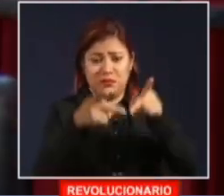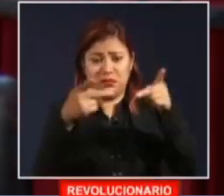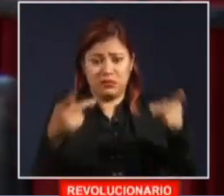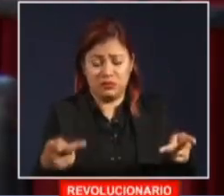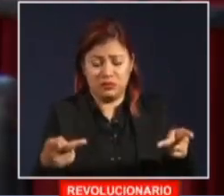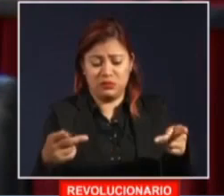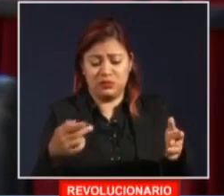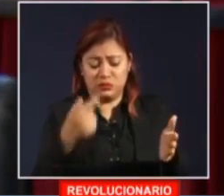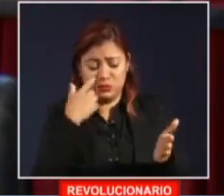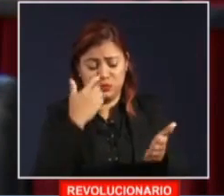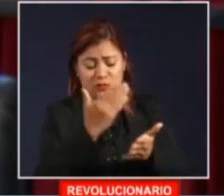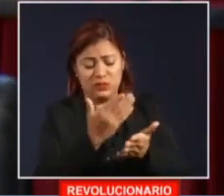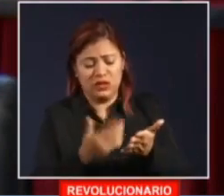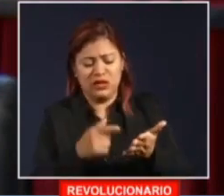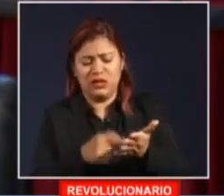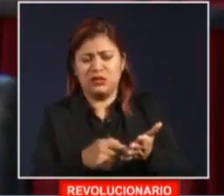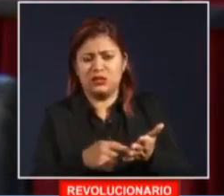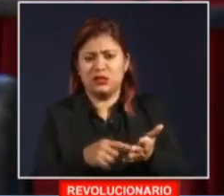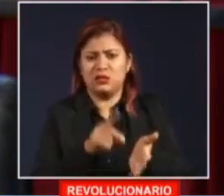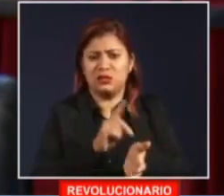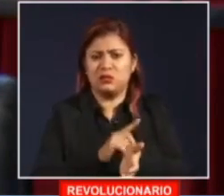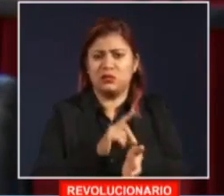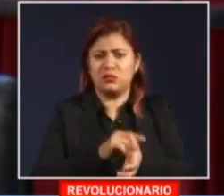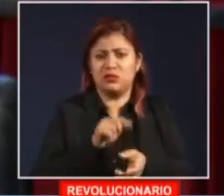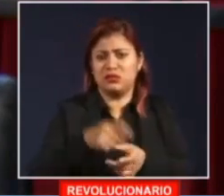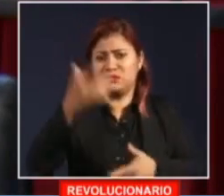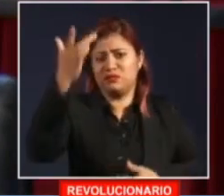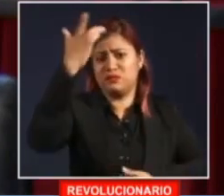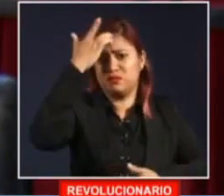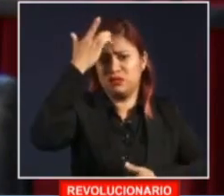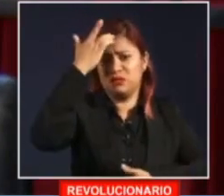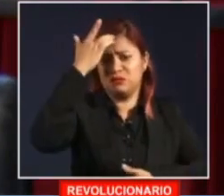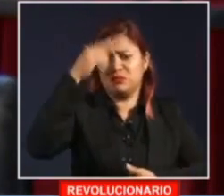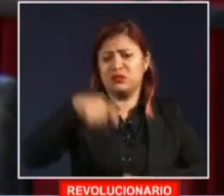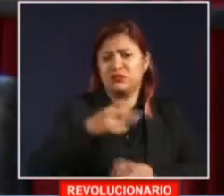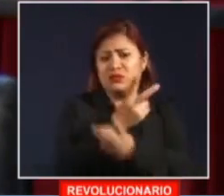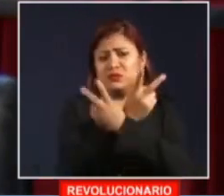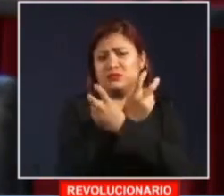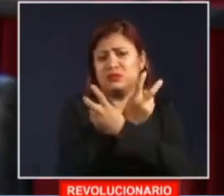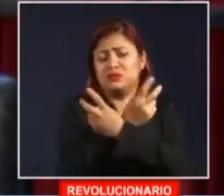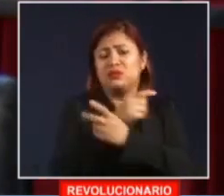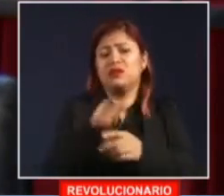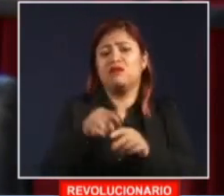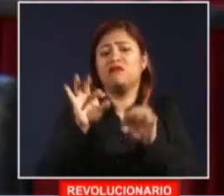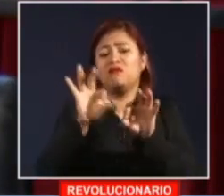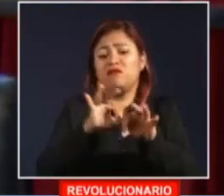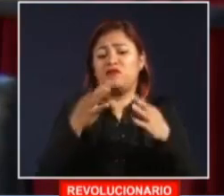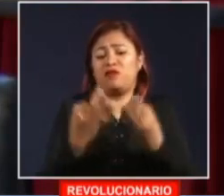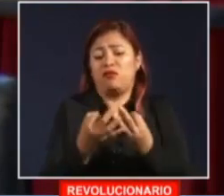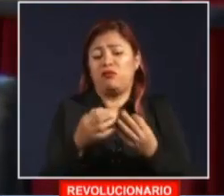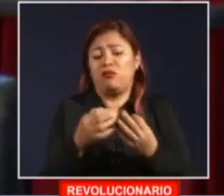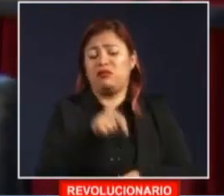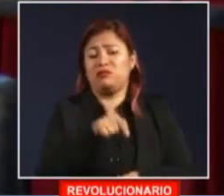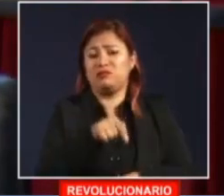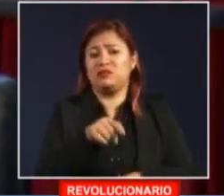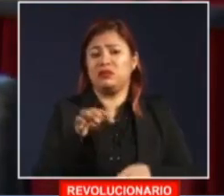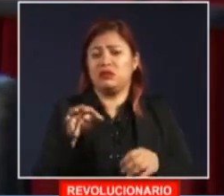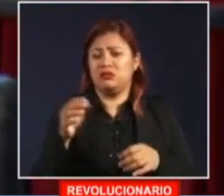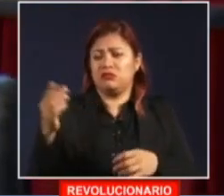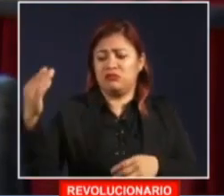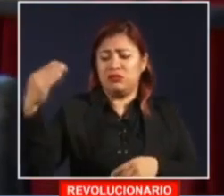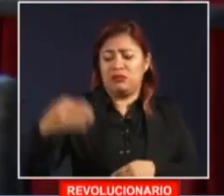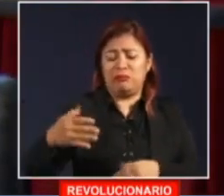coronavirus contrajo una enfermedad por un familiar que trajo a Panamá. Costa Rica está insinuando que